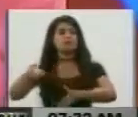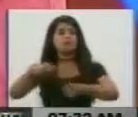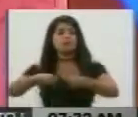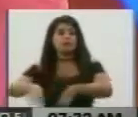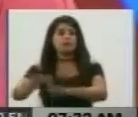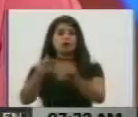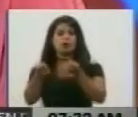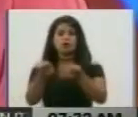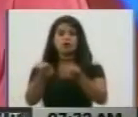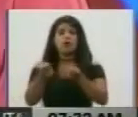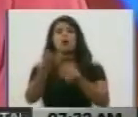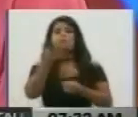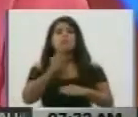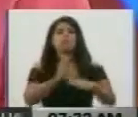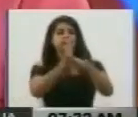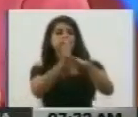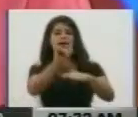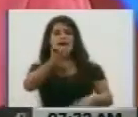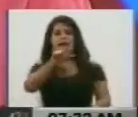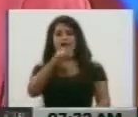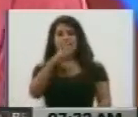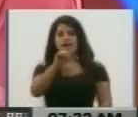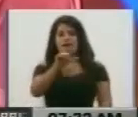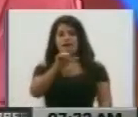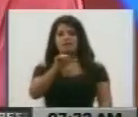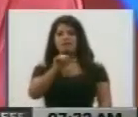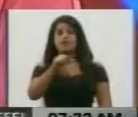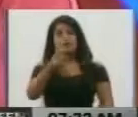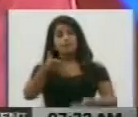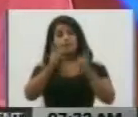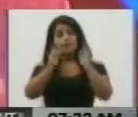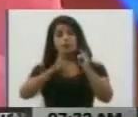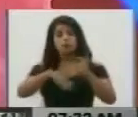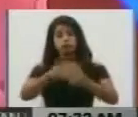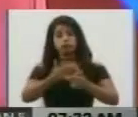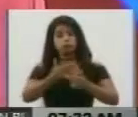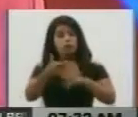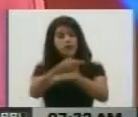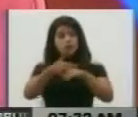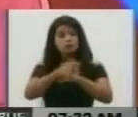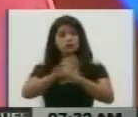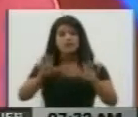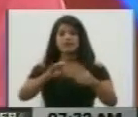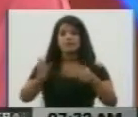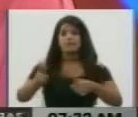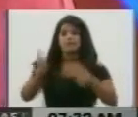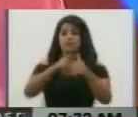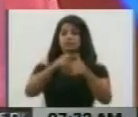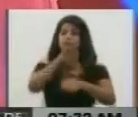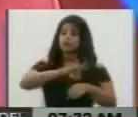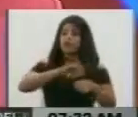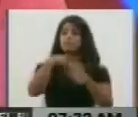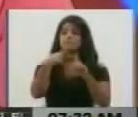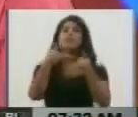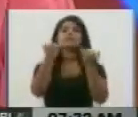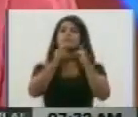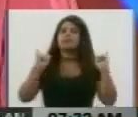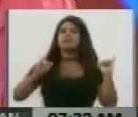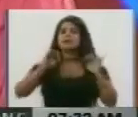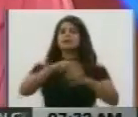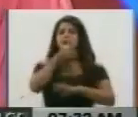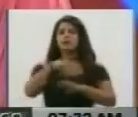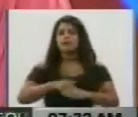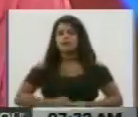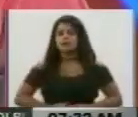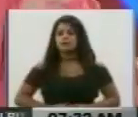impidió el ALCA, por ejemplo, y que permitió el florecimiento de gobiernos que ponían por delante lo social y además las soberanías nacionales, que no